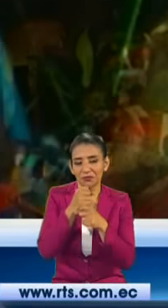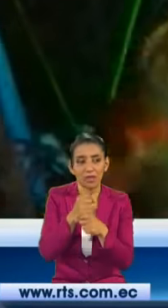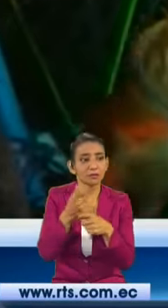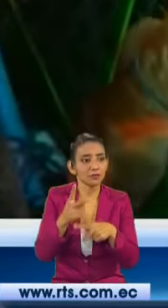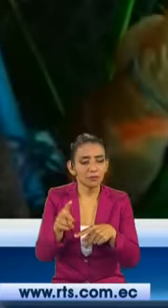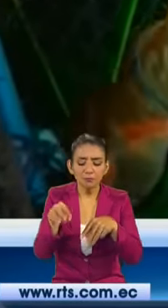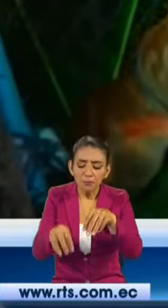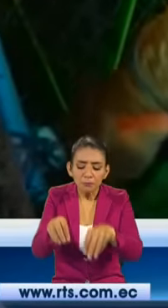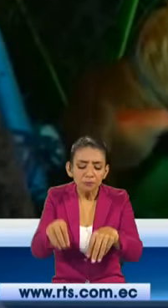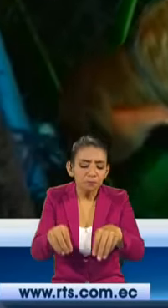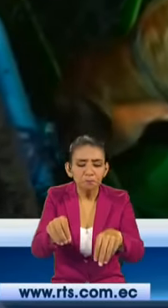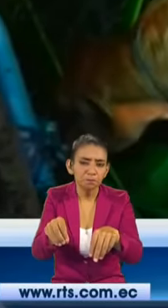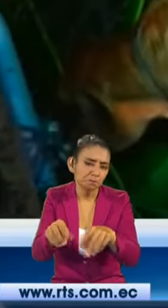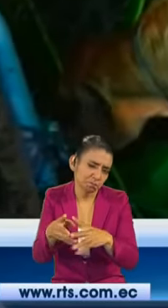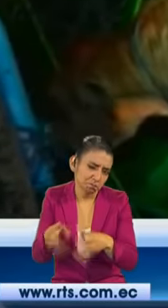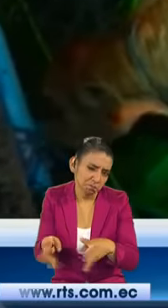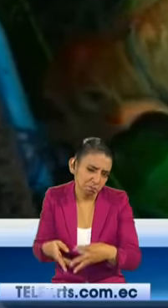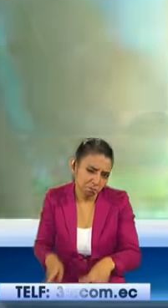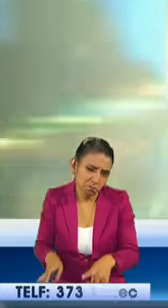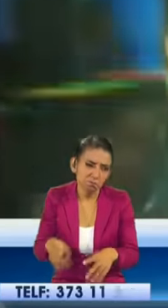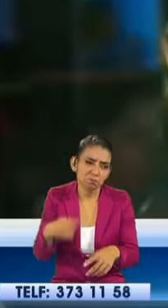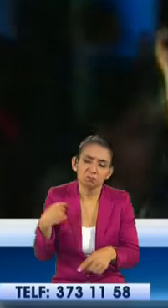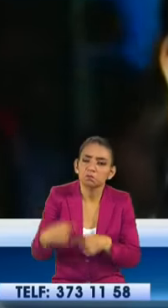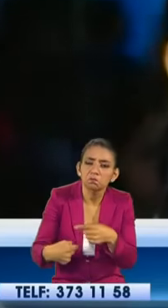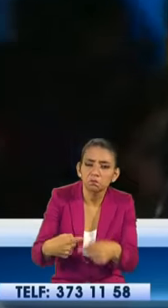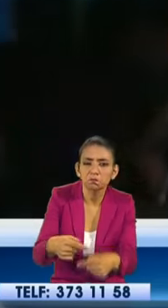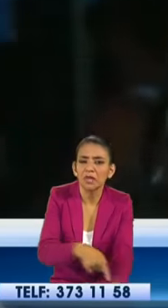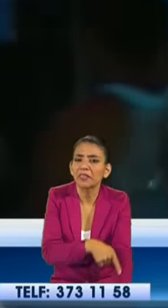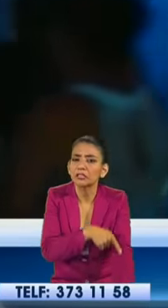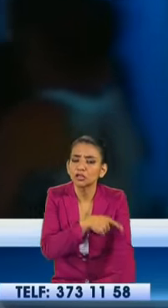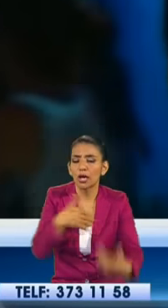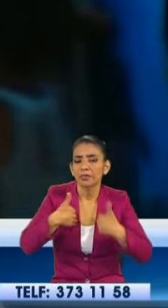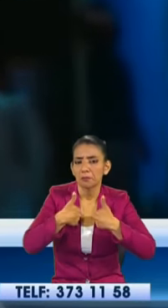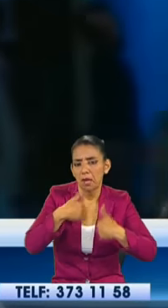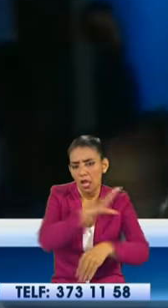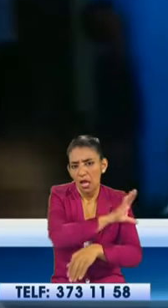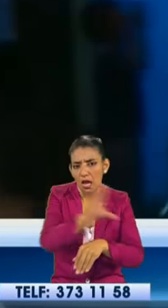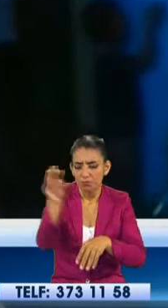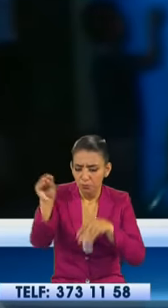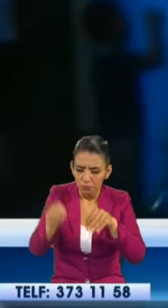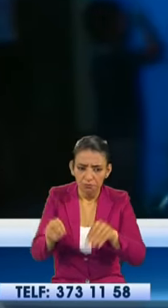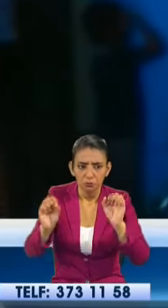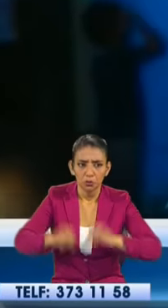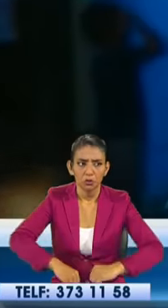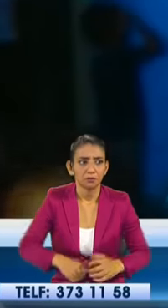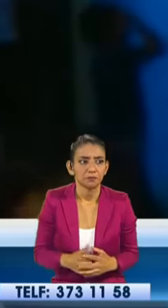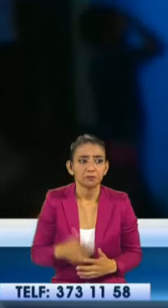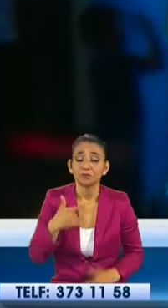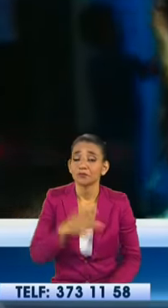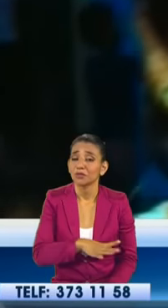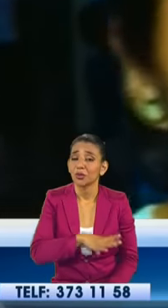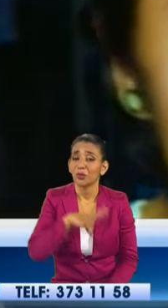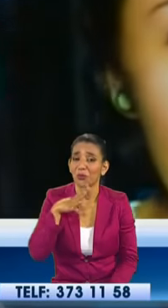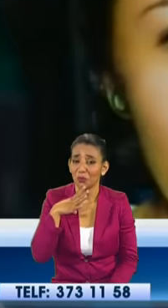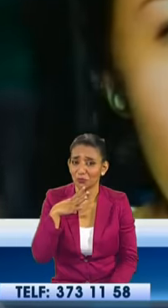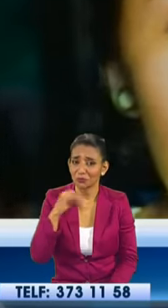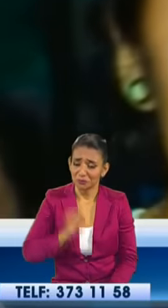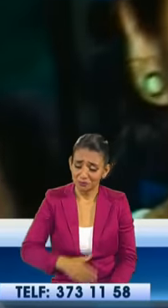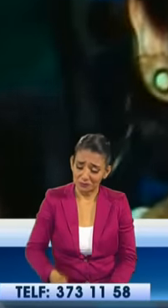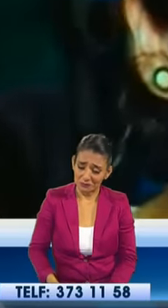figuras tradicionales, animales de campo. Es un gusto y me enorgullece venir creciendo y